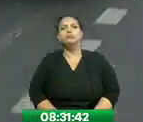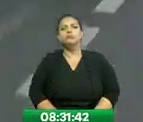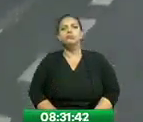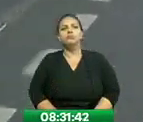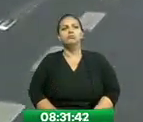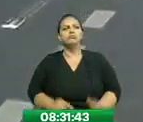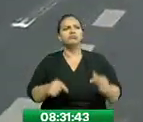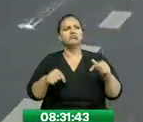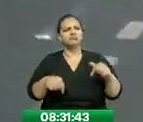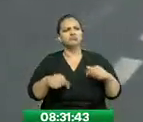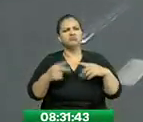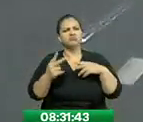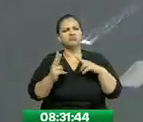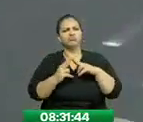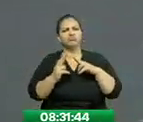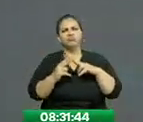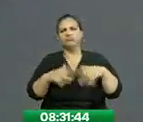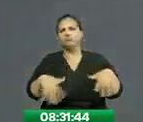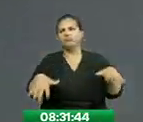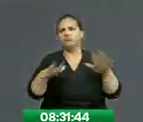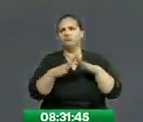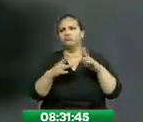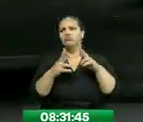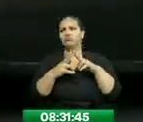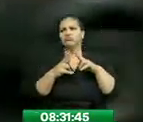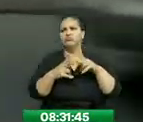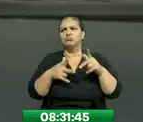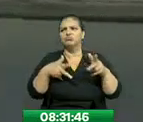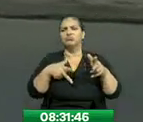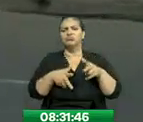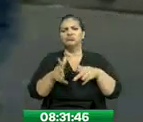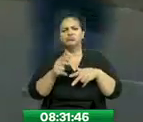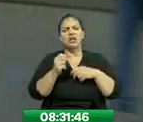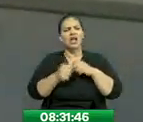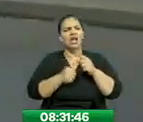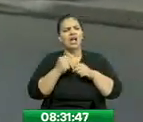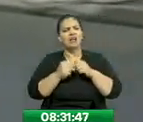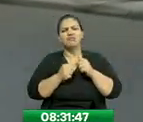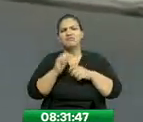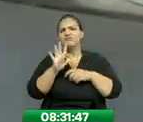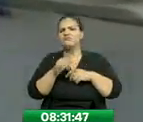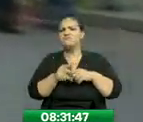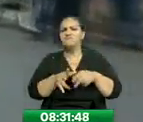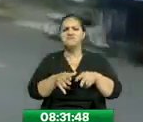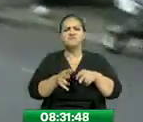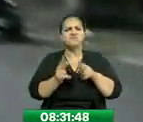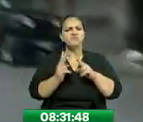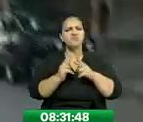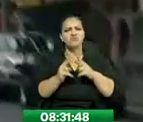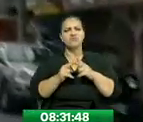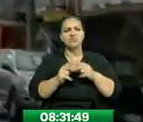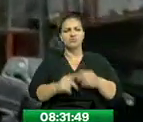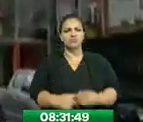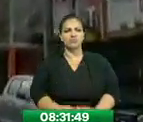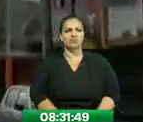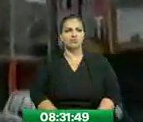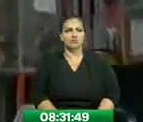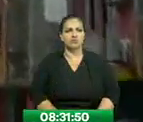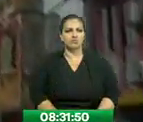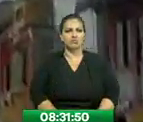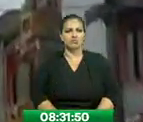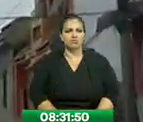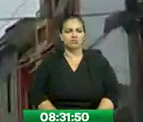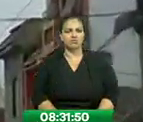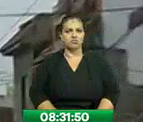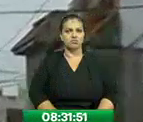unos 5 años y no ha pasado nada. ¿Se refiere del día sábado? ¿Menciona que es otro vehículo el que ocasionó esto? Sí, así dice el pariente que